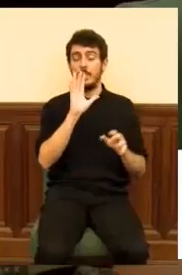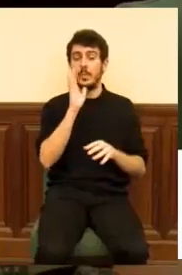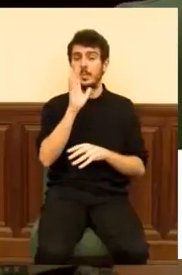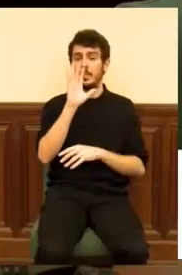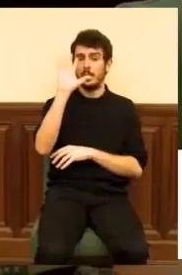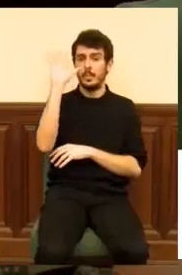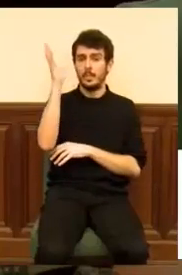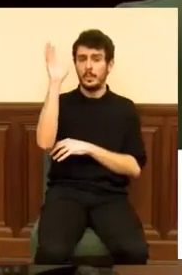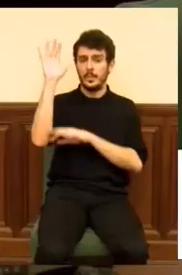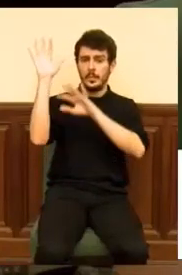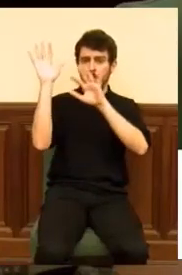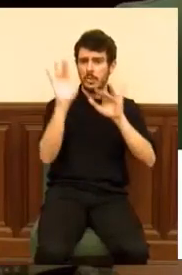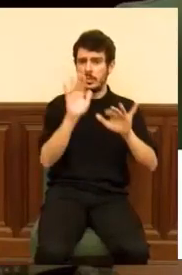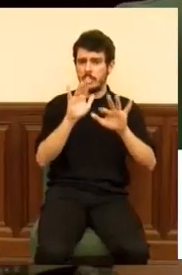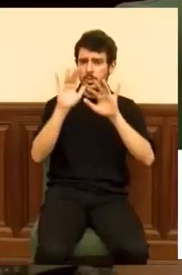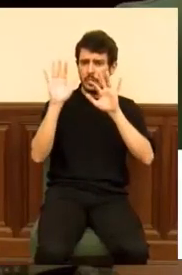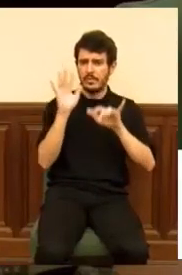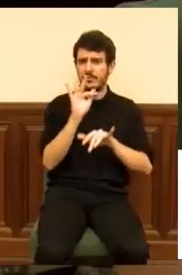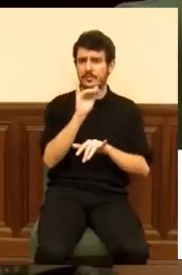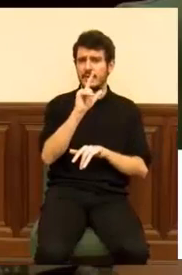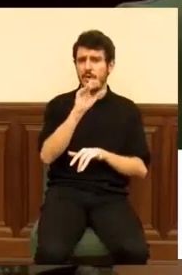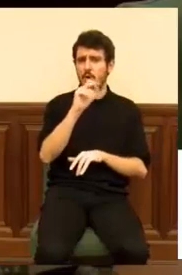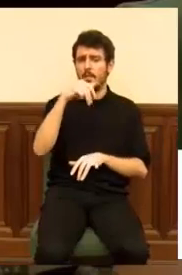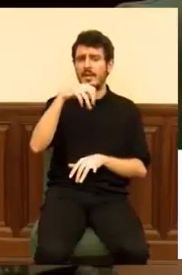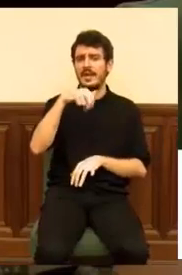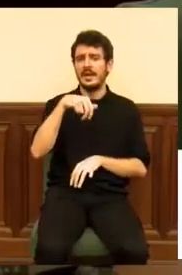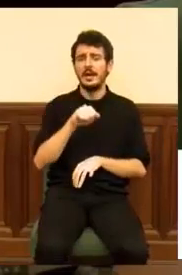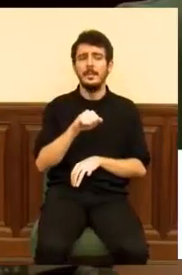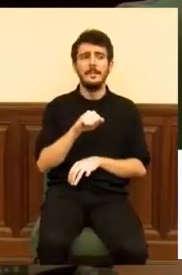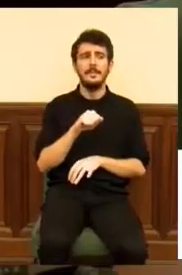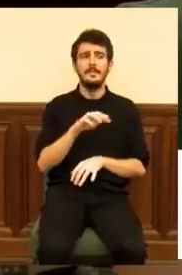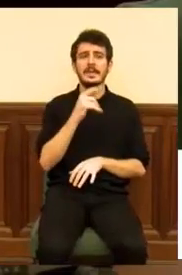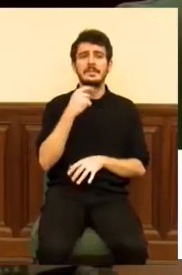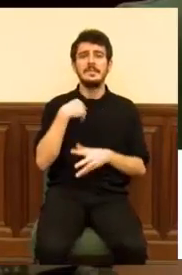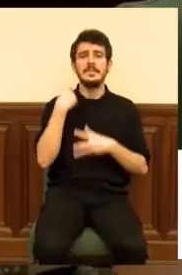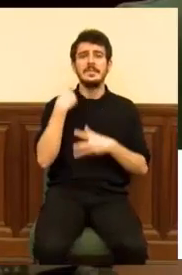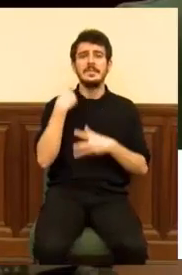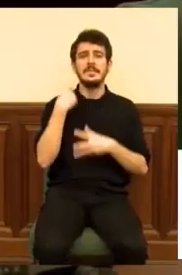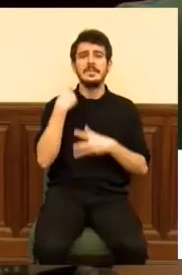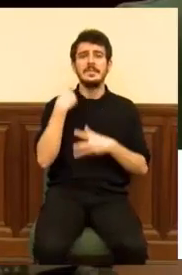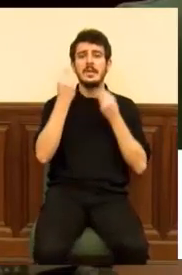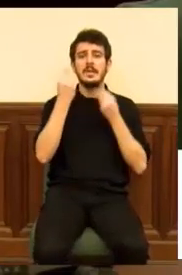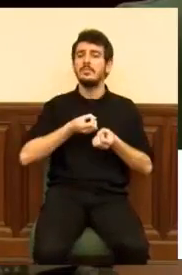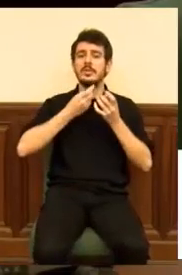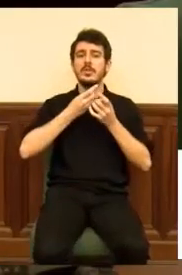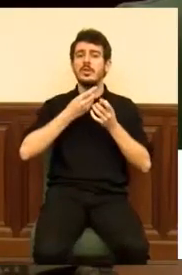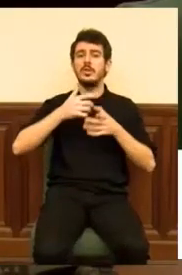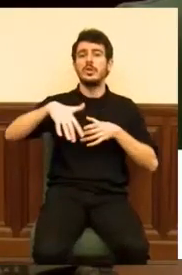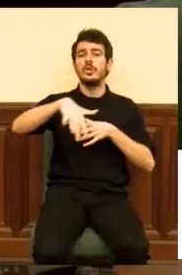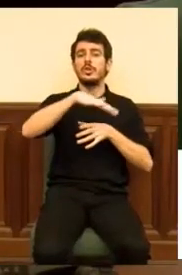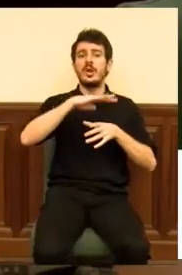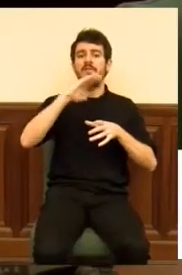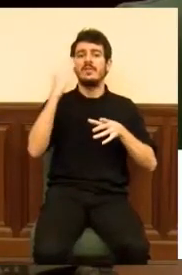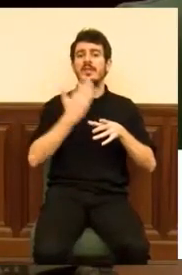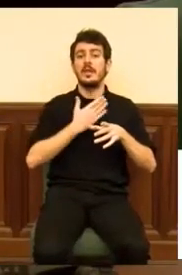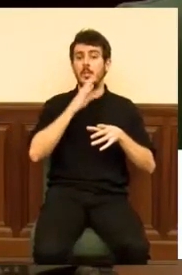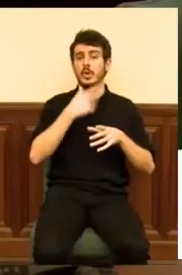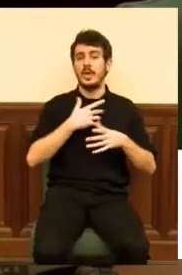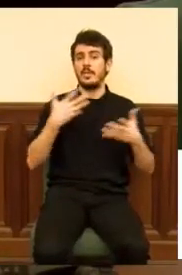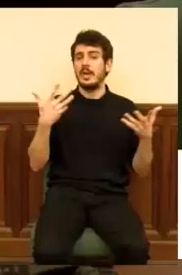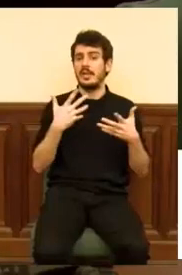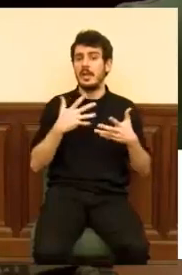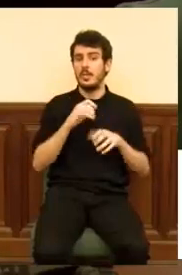nevada producida. Nos parece que, además, la declaración de zona afectada gravemente por una emergencia de protección civil es